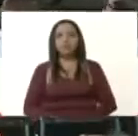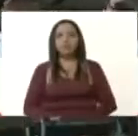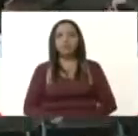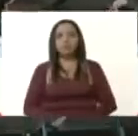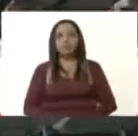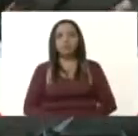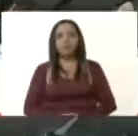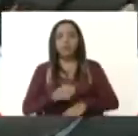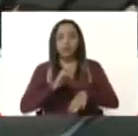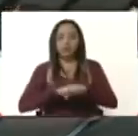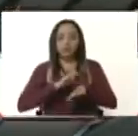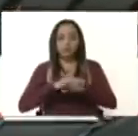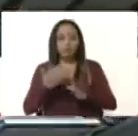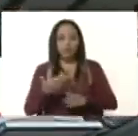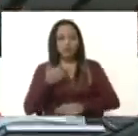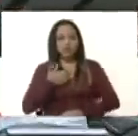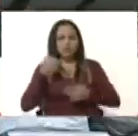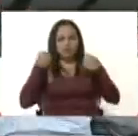Porque